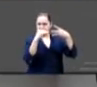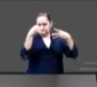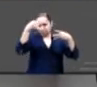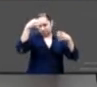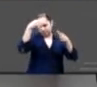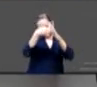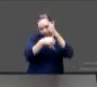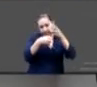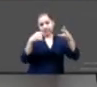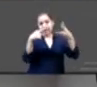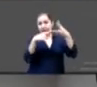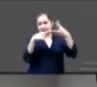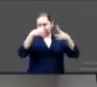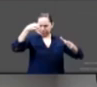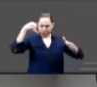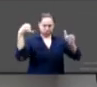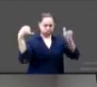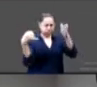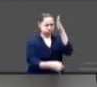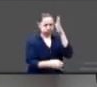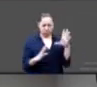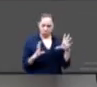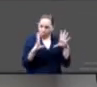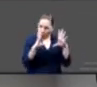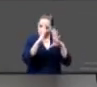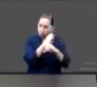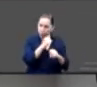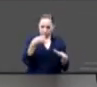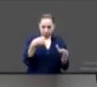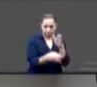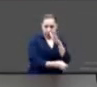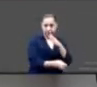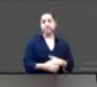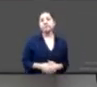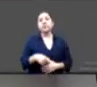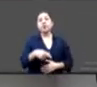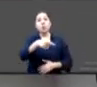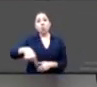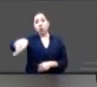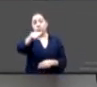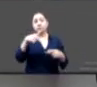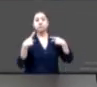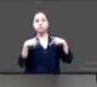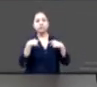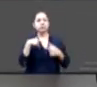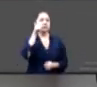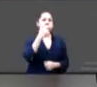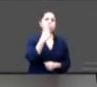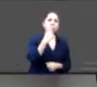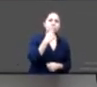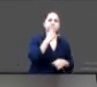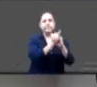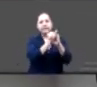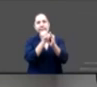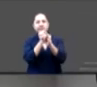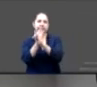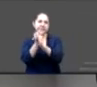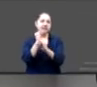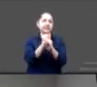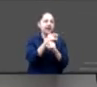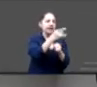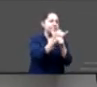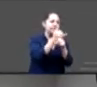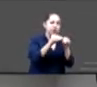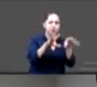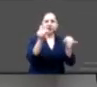los que trabajamos en esto y ustedes que conviven día a día con las tecnologías de información y comunicación, únicamente utilizamos el 4% de